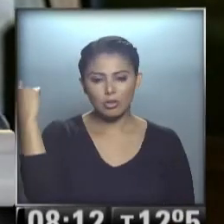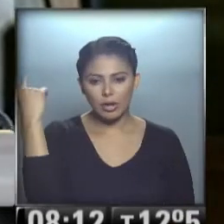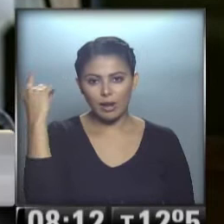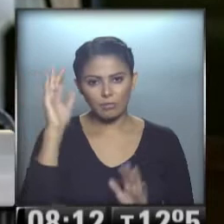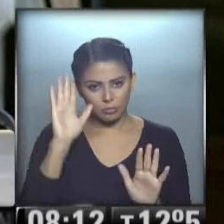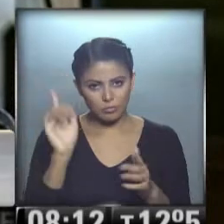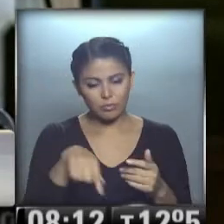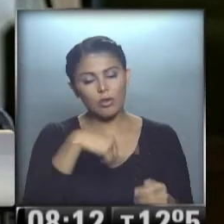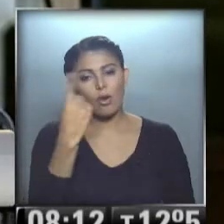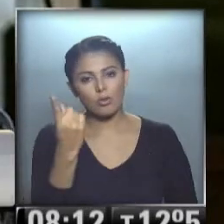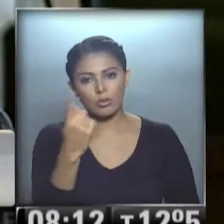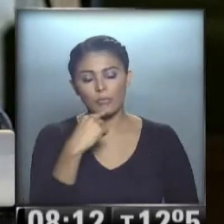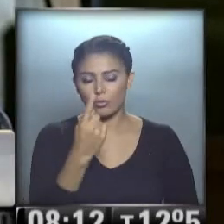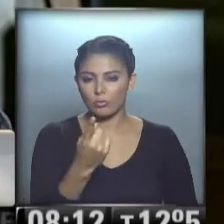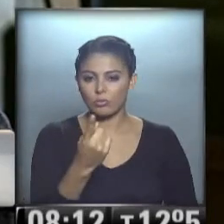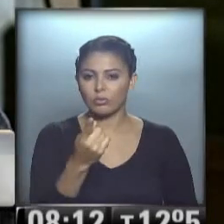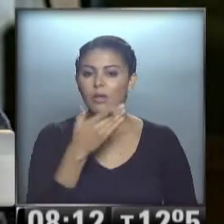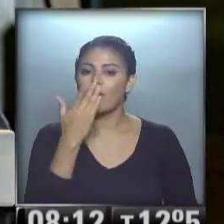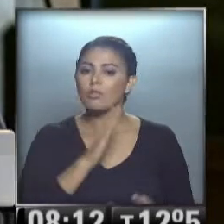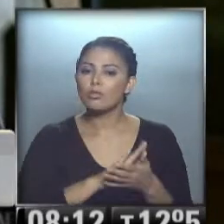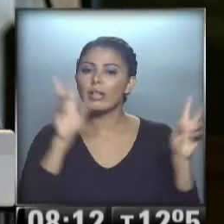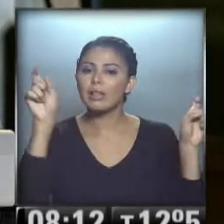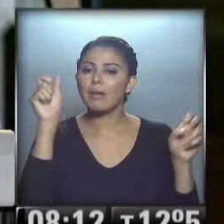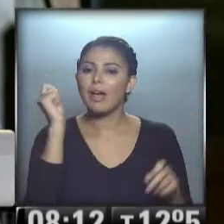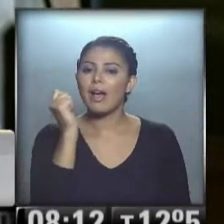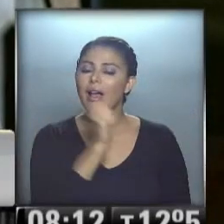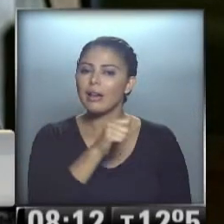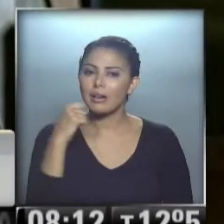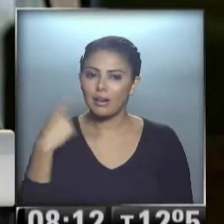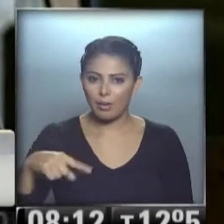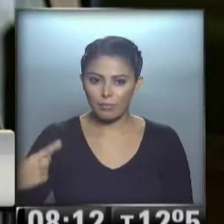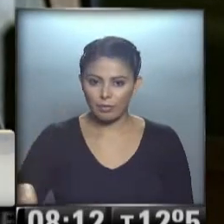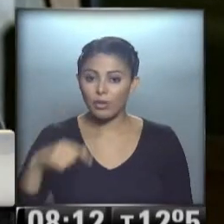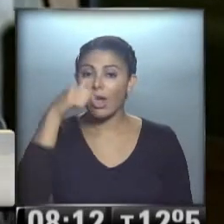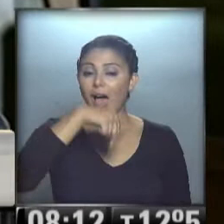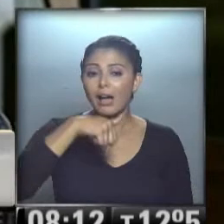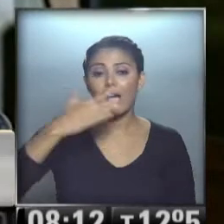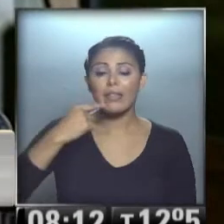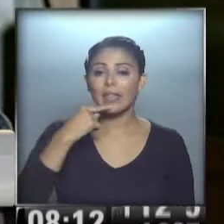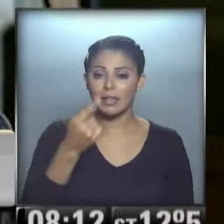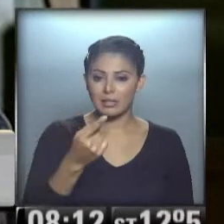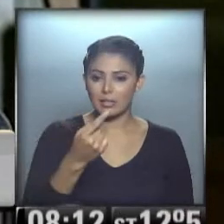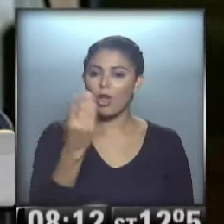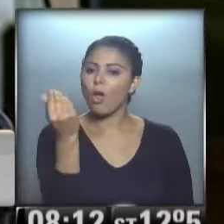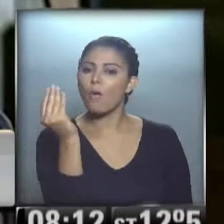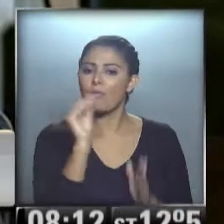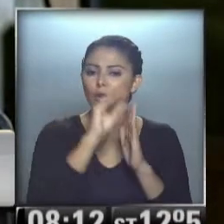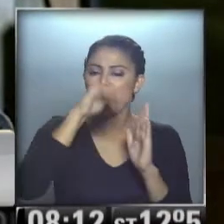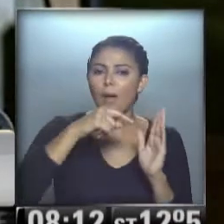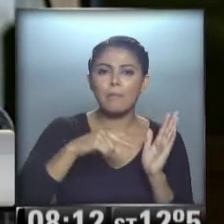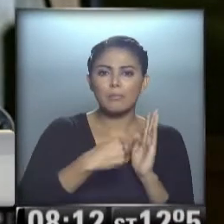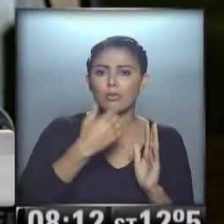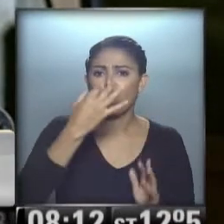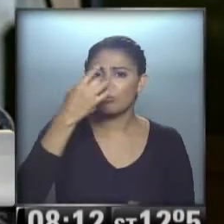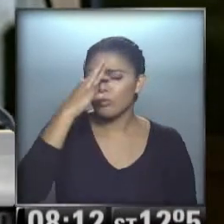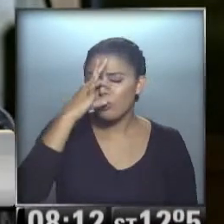lado? Y por otro, hacer alusión al tema medicamentos. Se dijo aquí que iban a bajar, nunca bajaron,